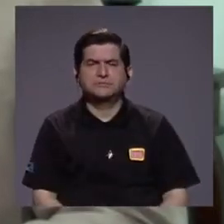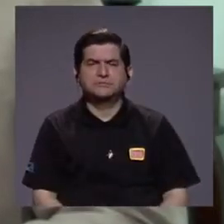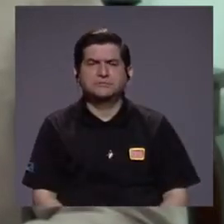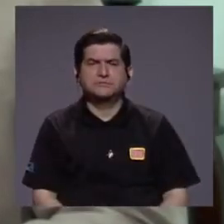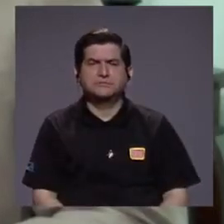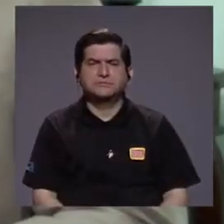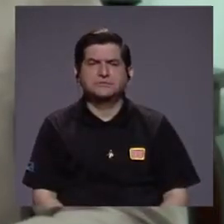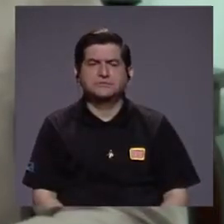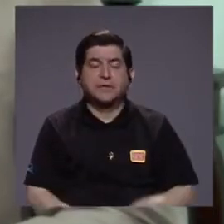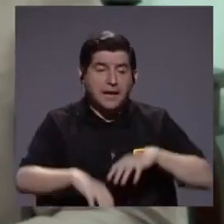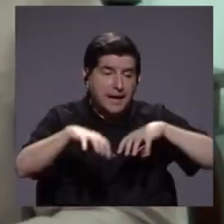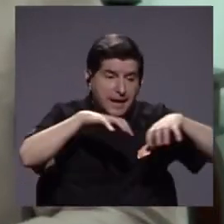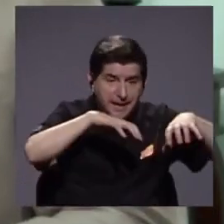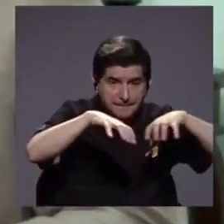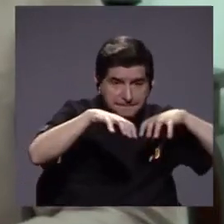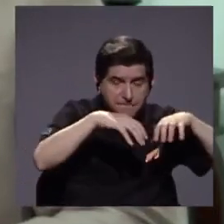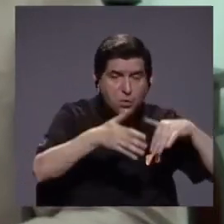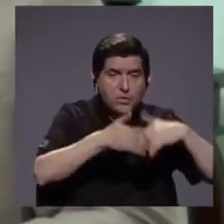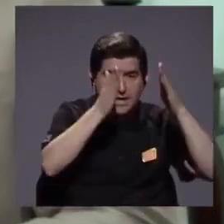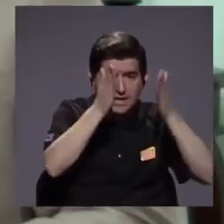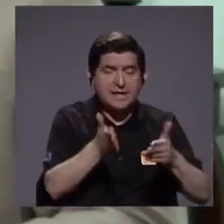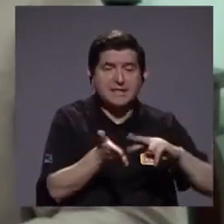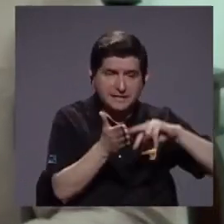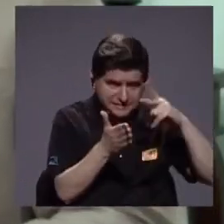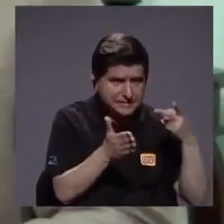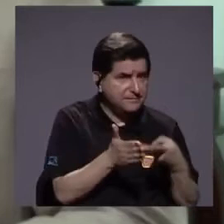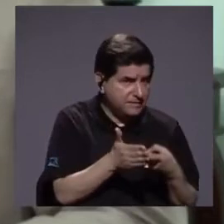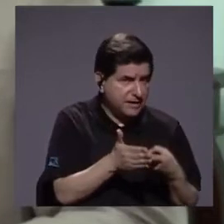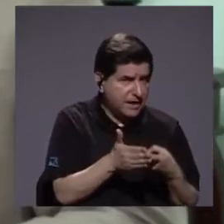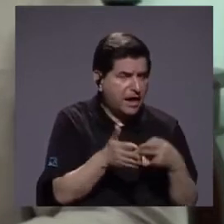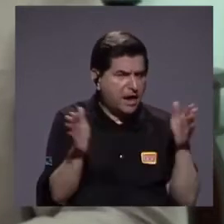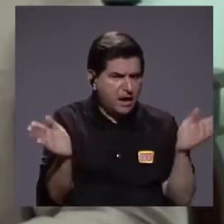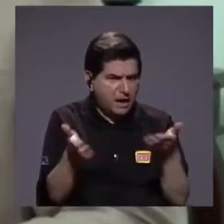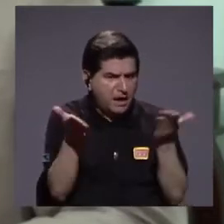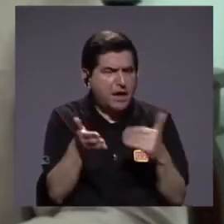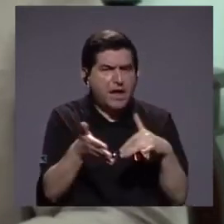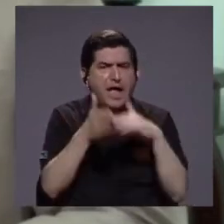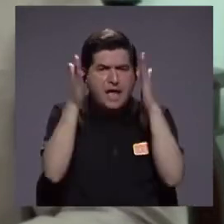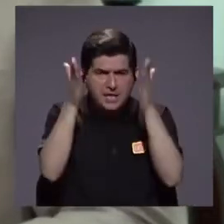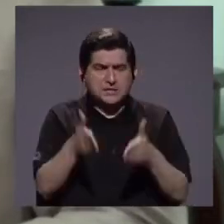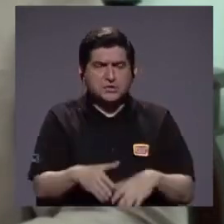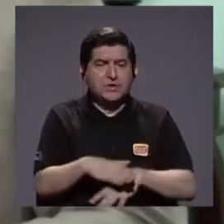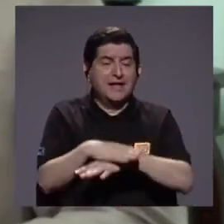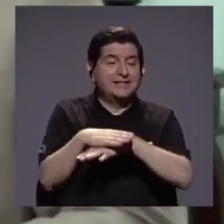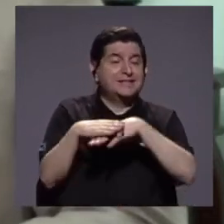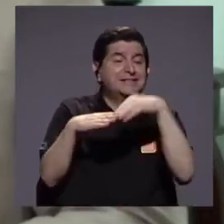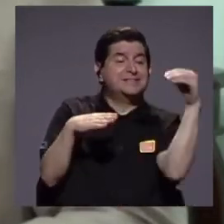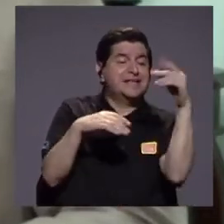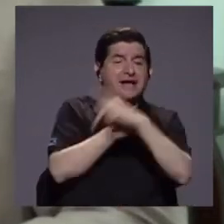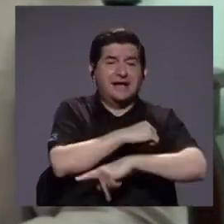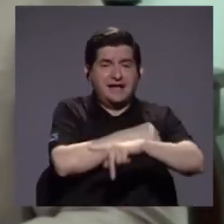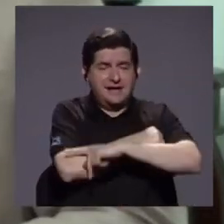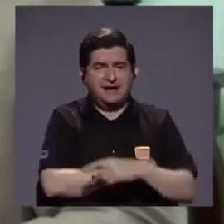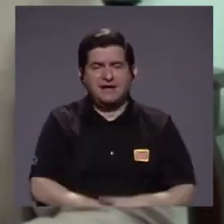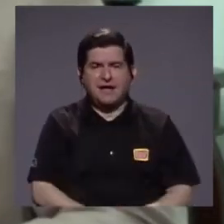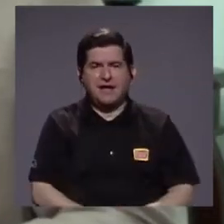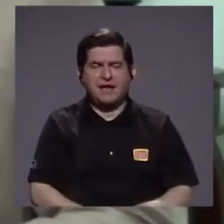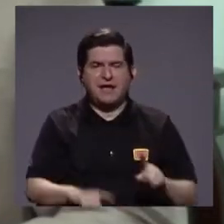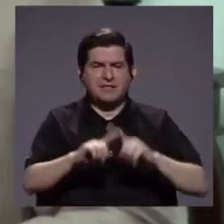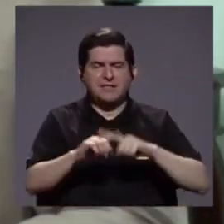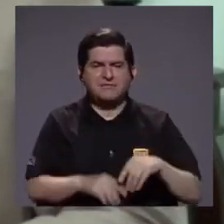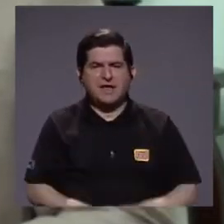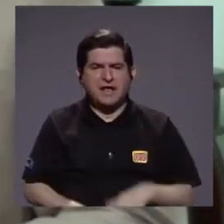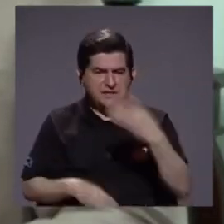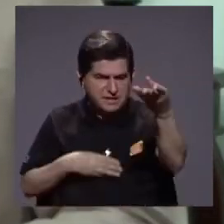lo que a movilidad estudiantil se refiere, impulsar que los estudiantes salgan del país en intercambios